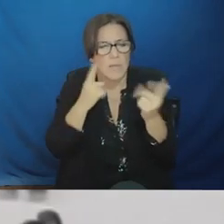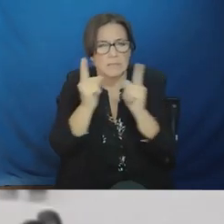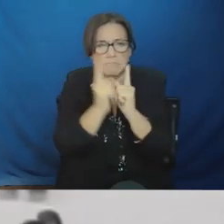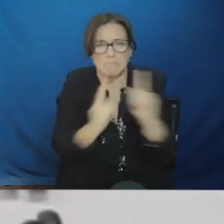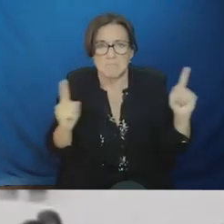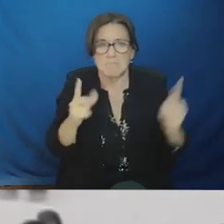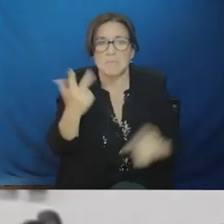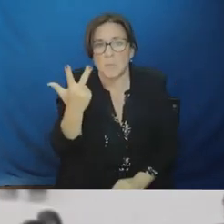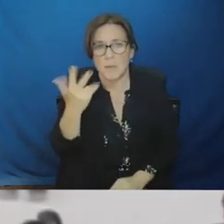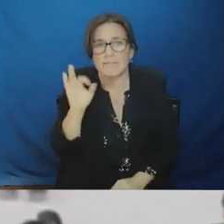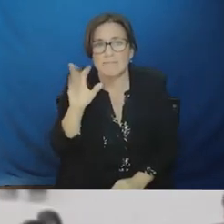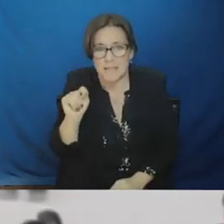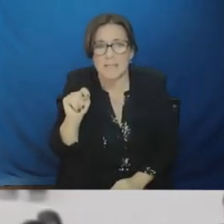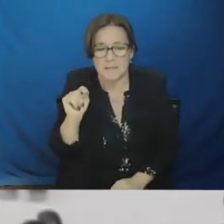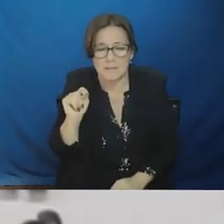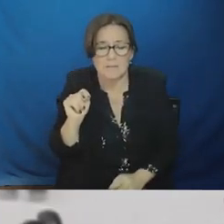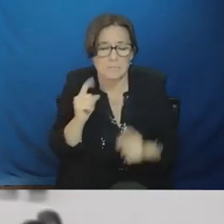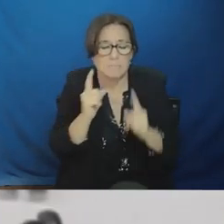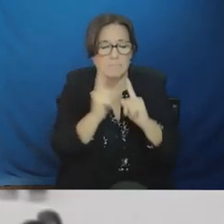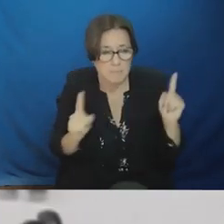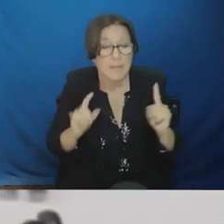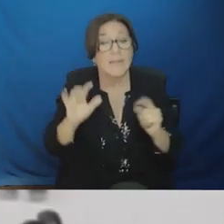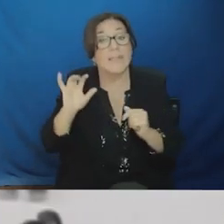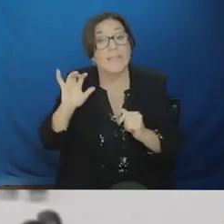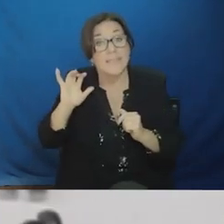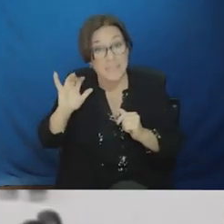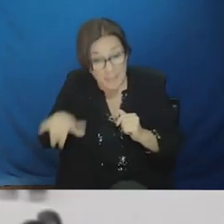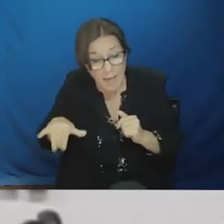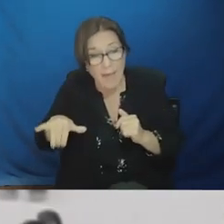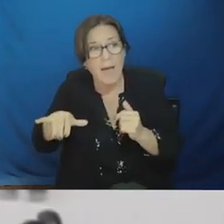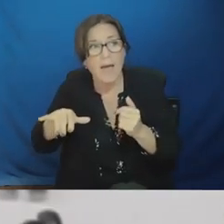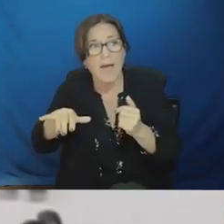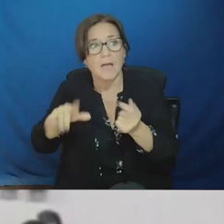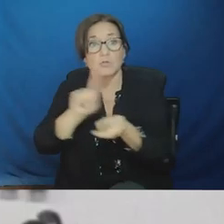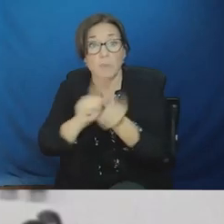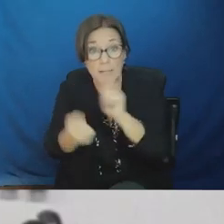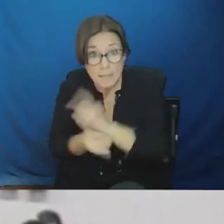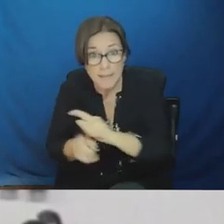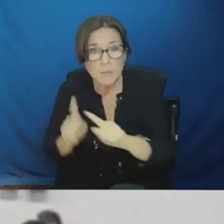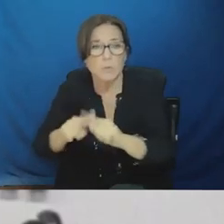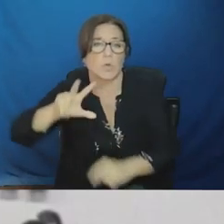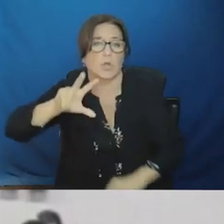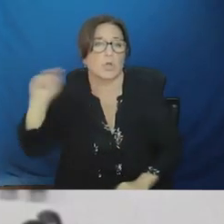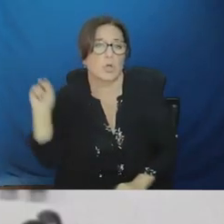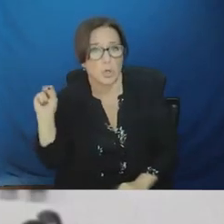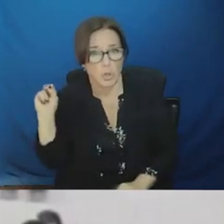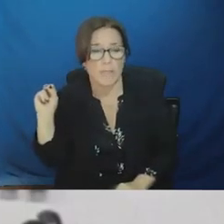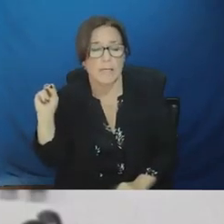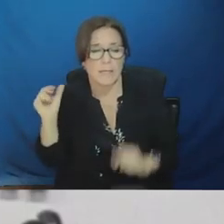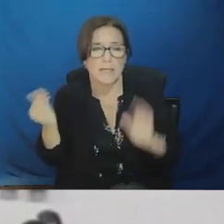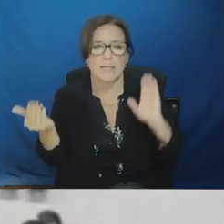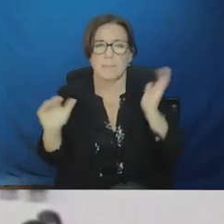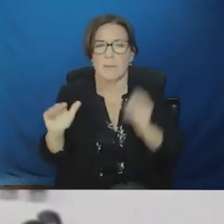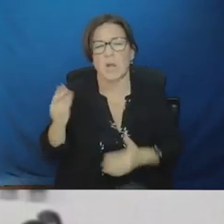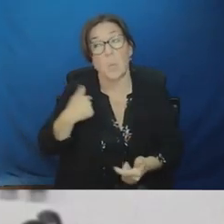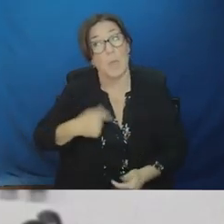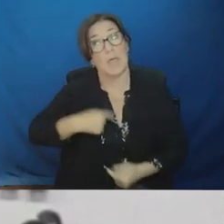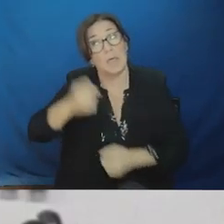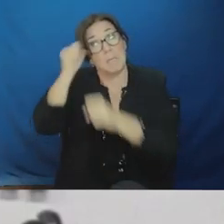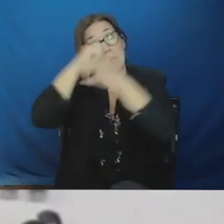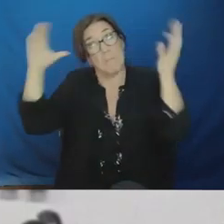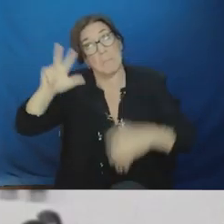consideraban que se podría mantener el distanciamiento de tres pies esto sería aproximadamente 30 en las secundarias y preparatorias